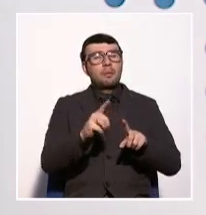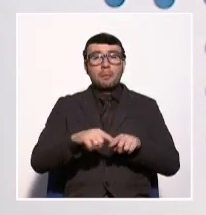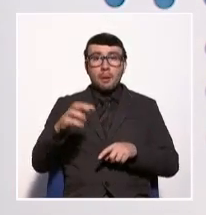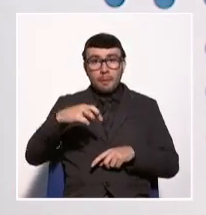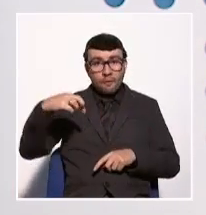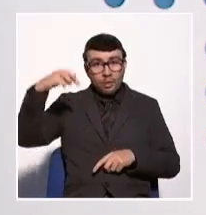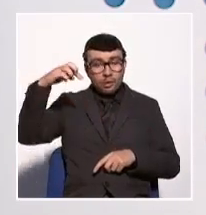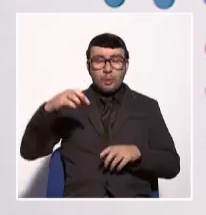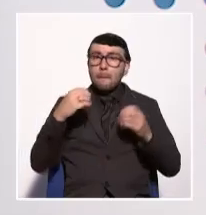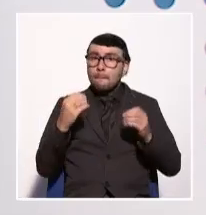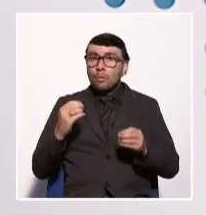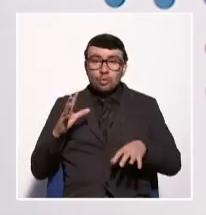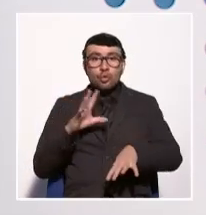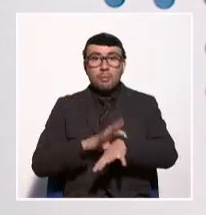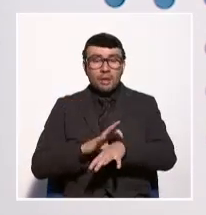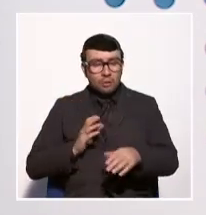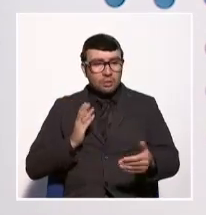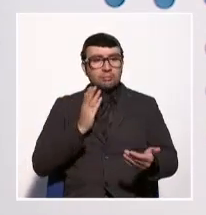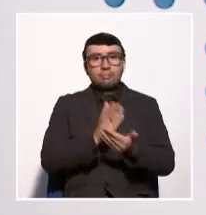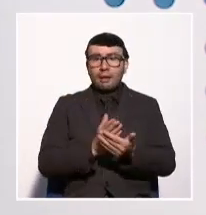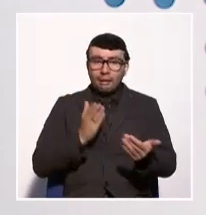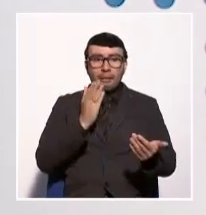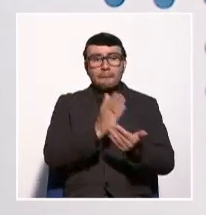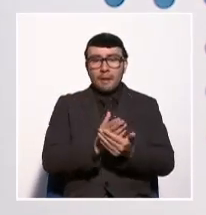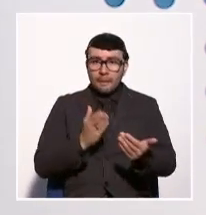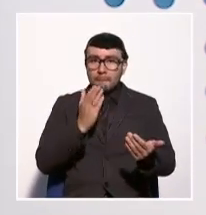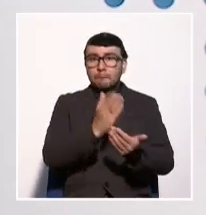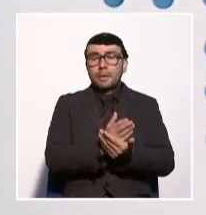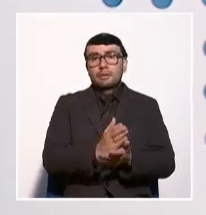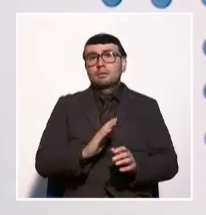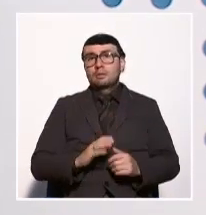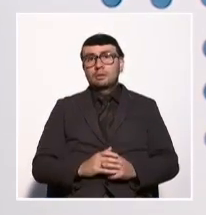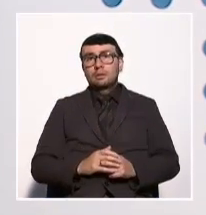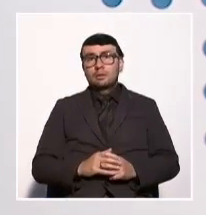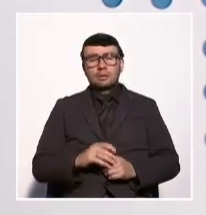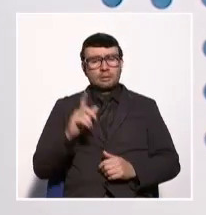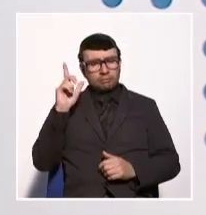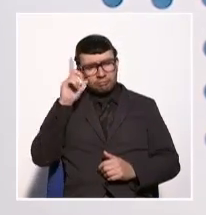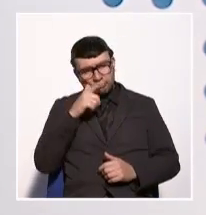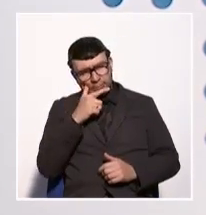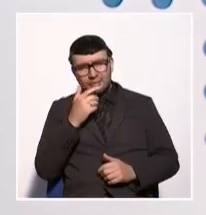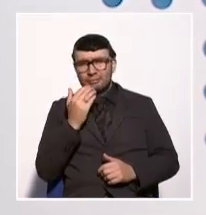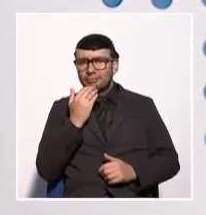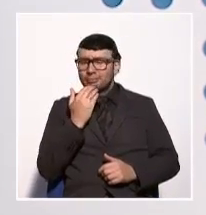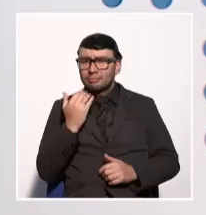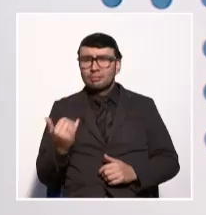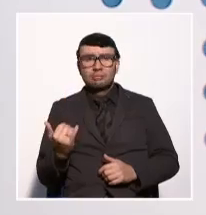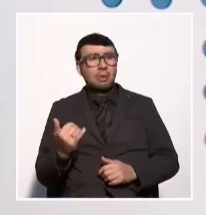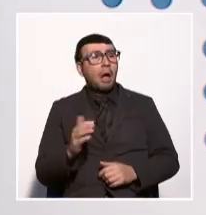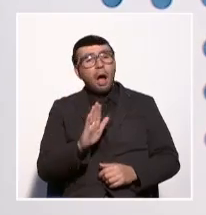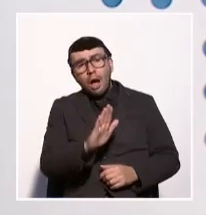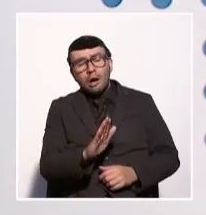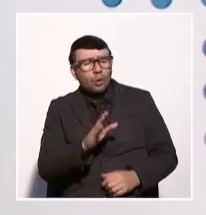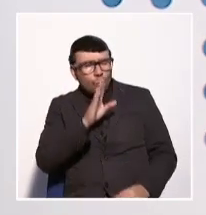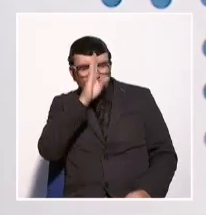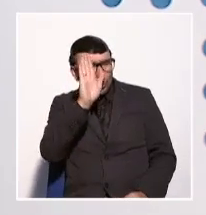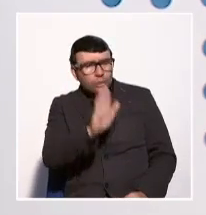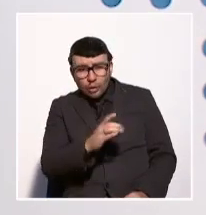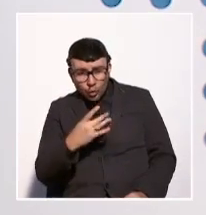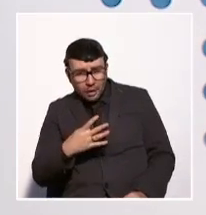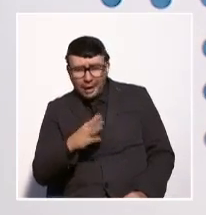llegan más médicos a ser parte de este equipo porque es que es muy triste que a uno le digan acostumbres a vivir con lo que